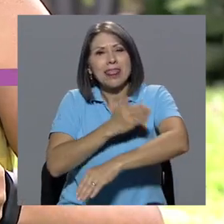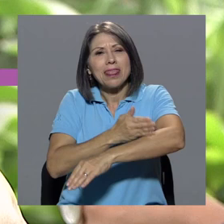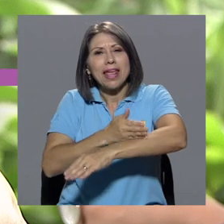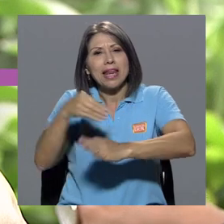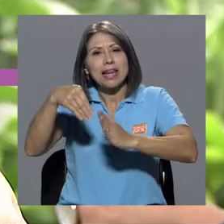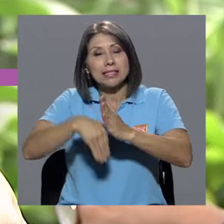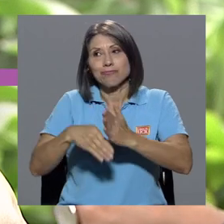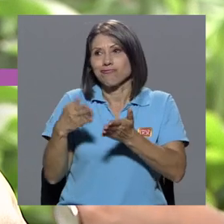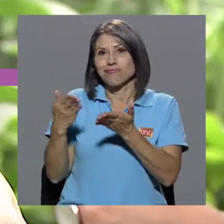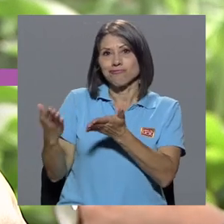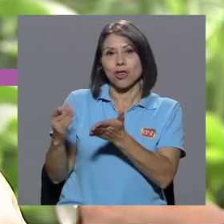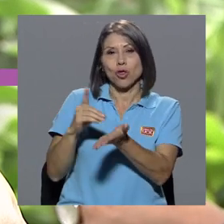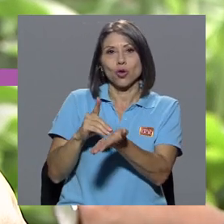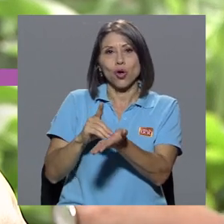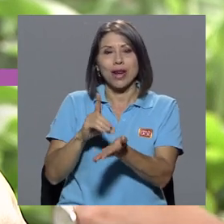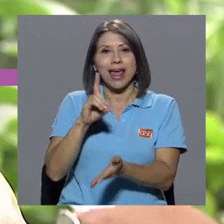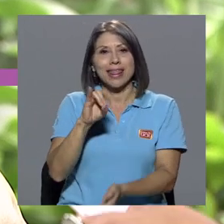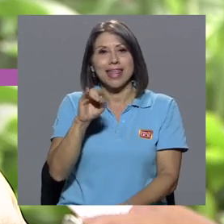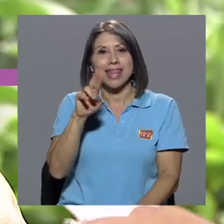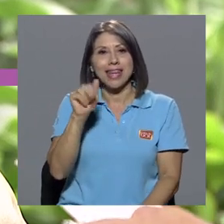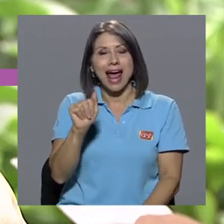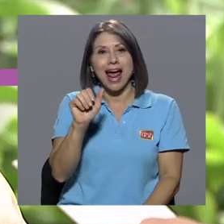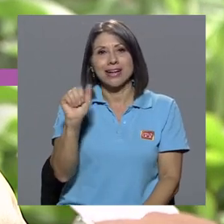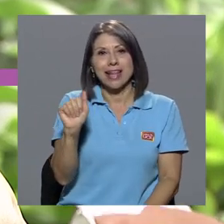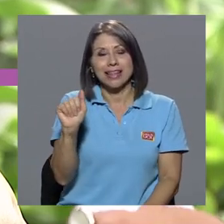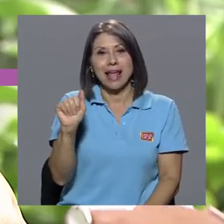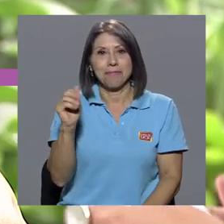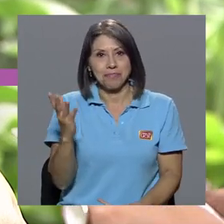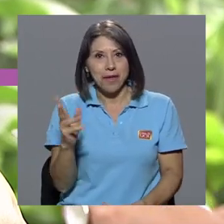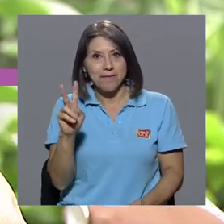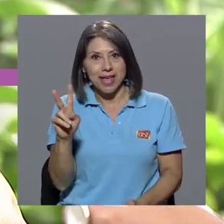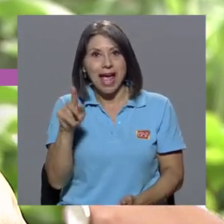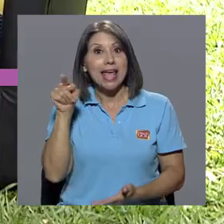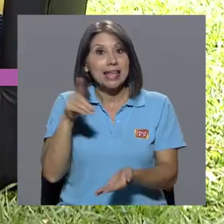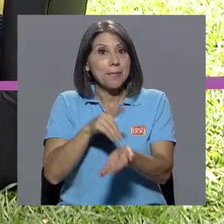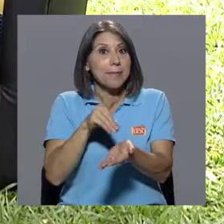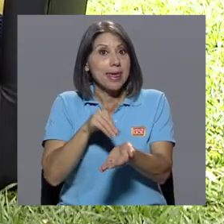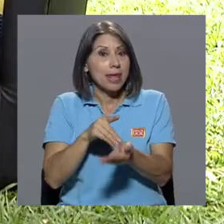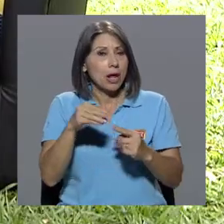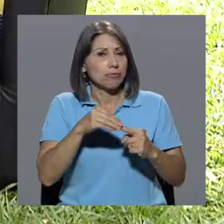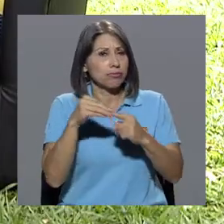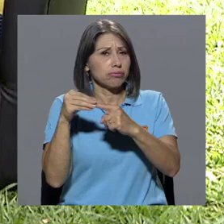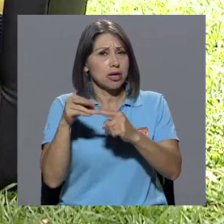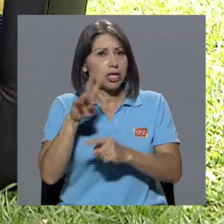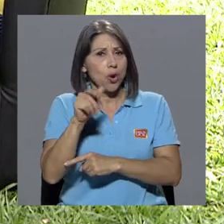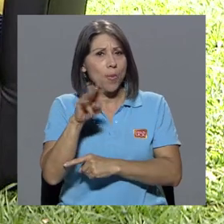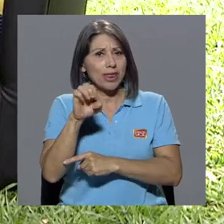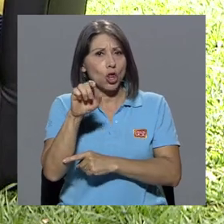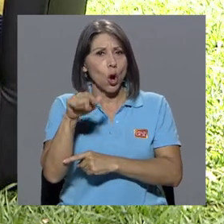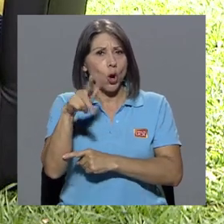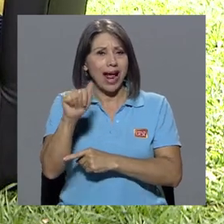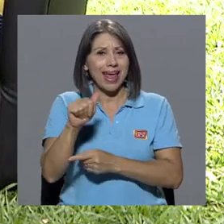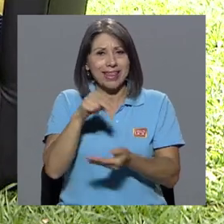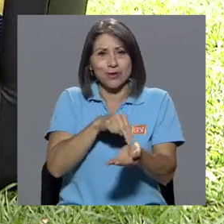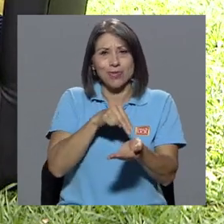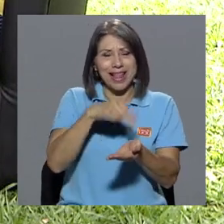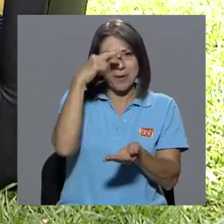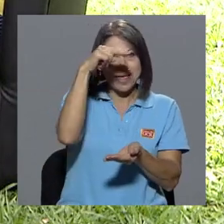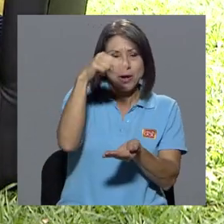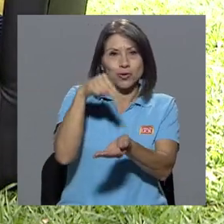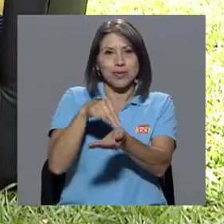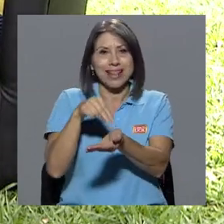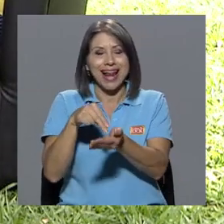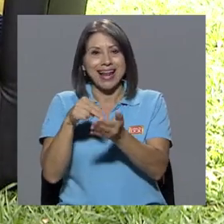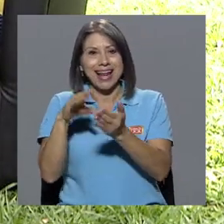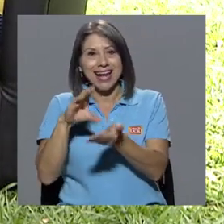acompaña la doctora Dina Arrieta Vega, ella es médica reumatóloga del Hospital México y el Hospital Clínica